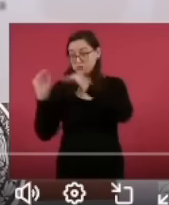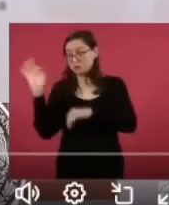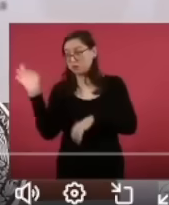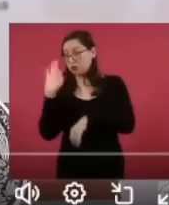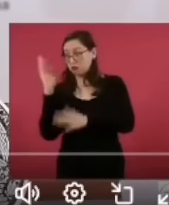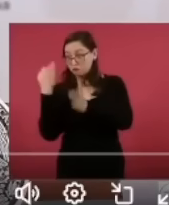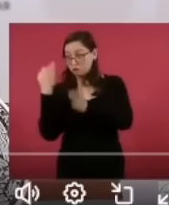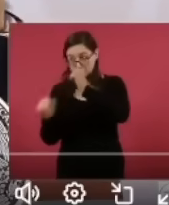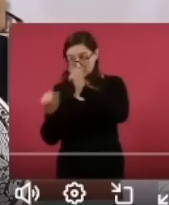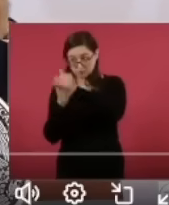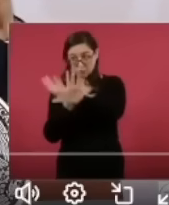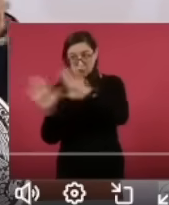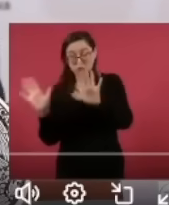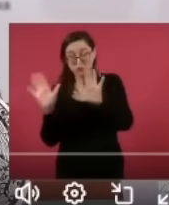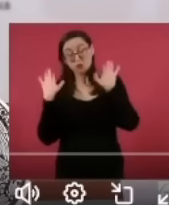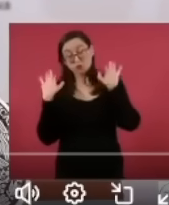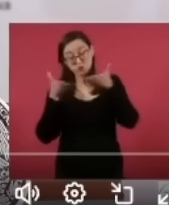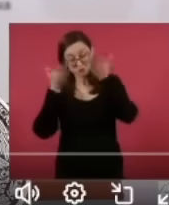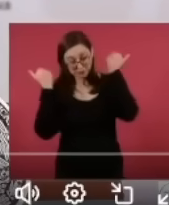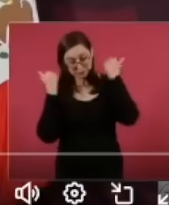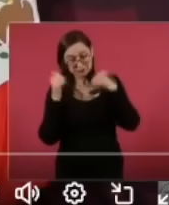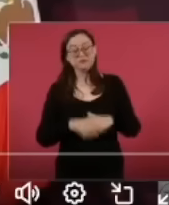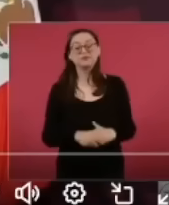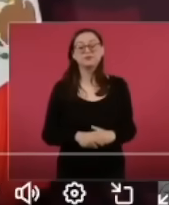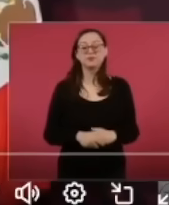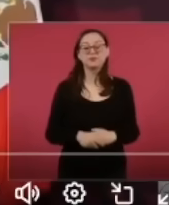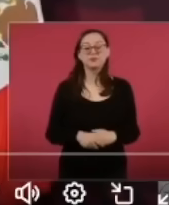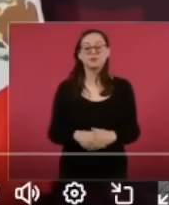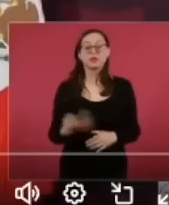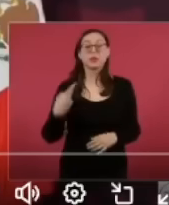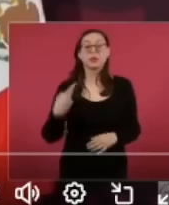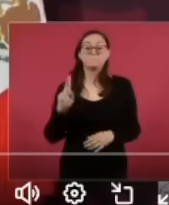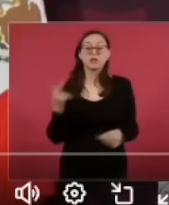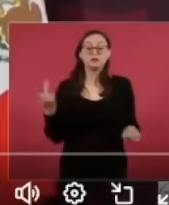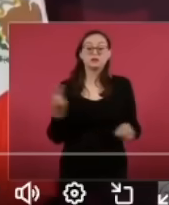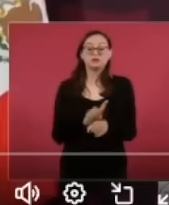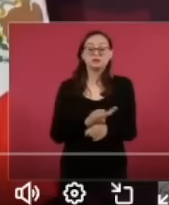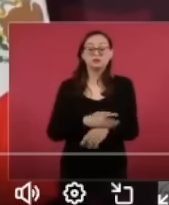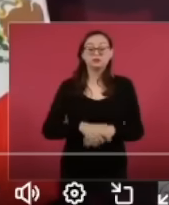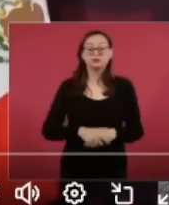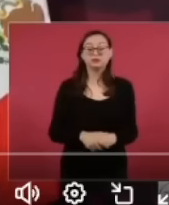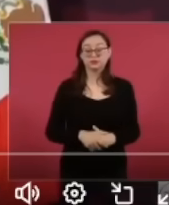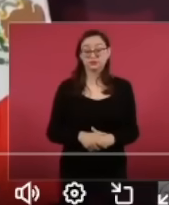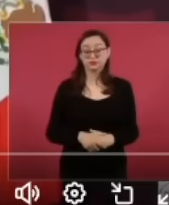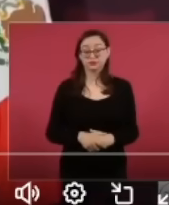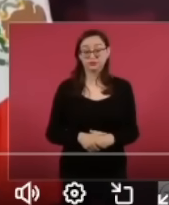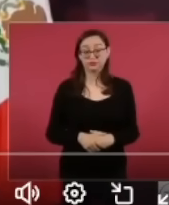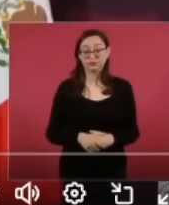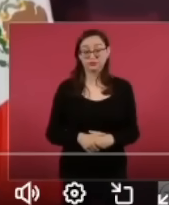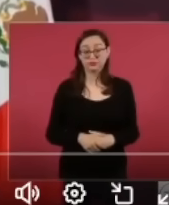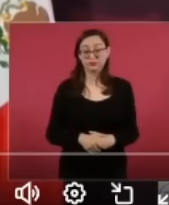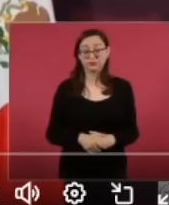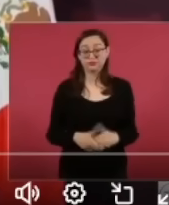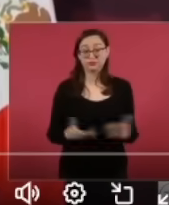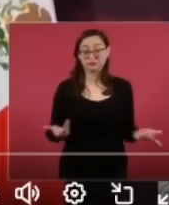ministros desde que se reformó la Constitución